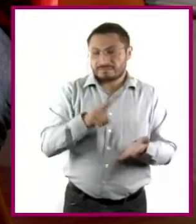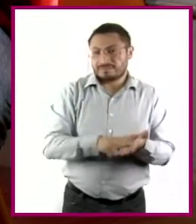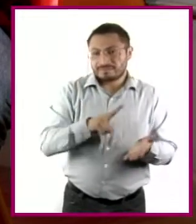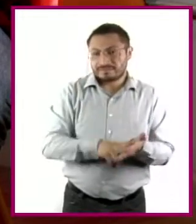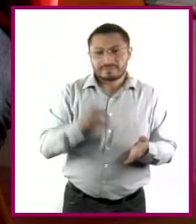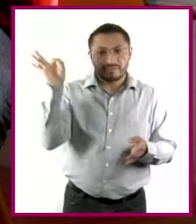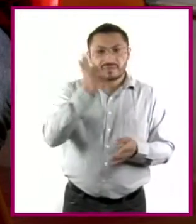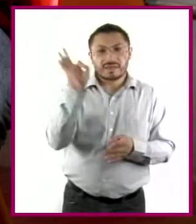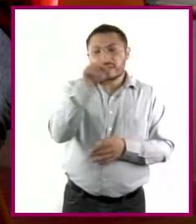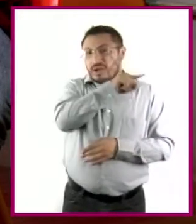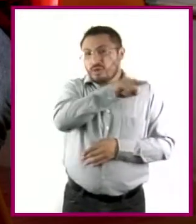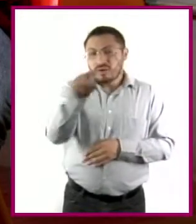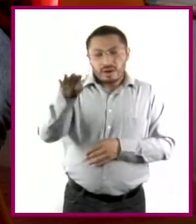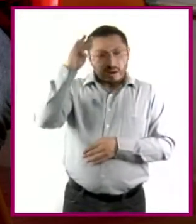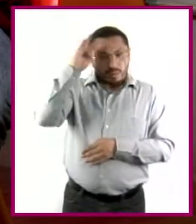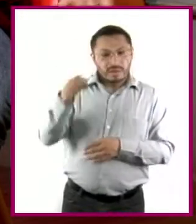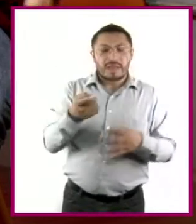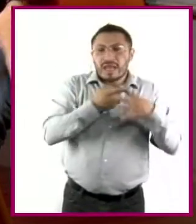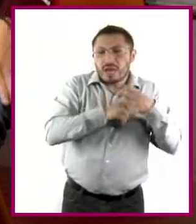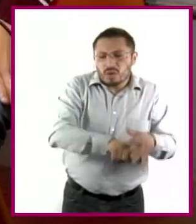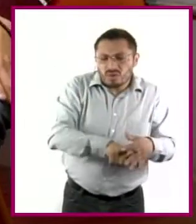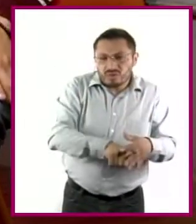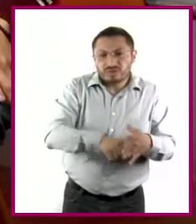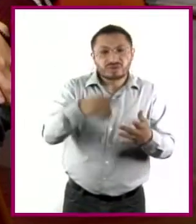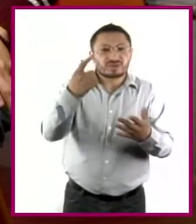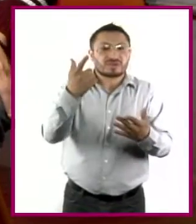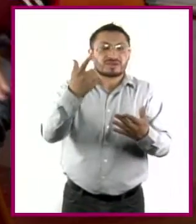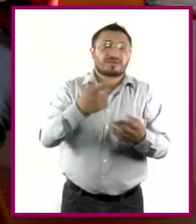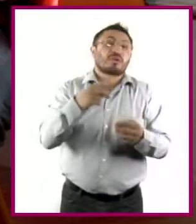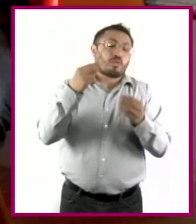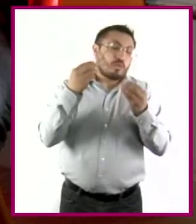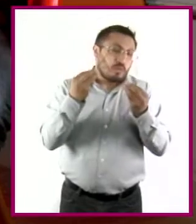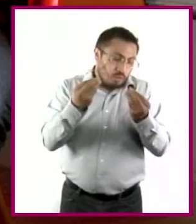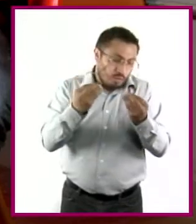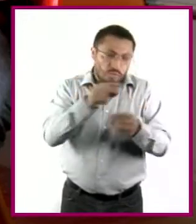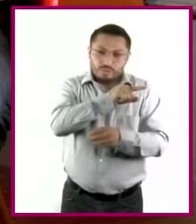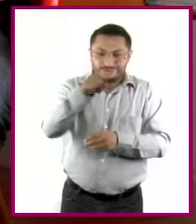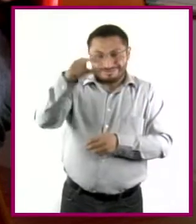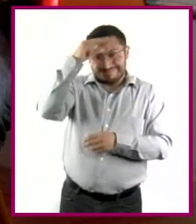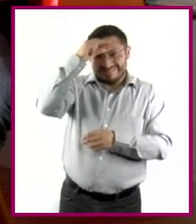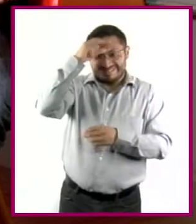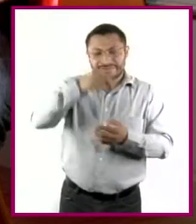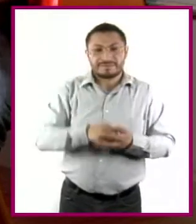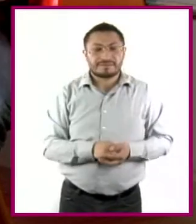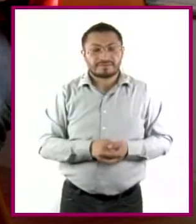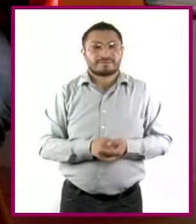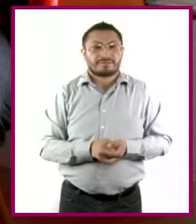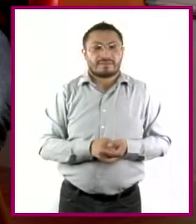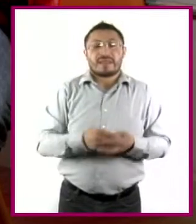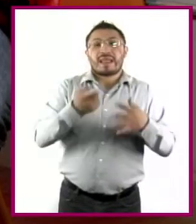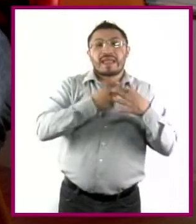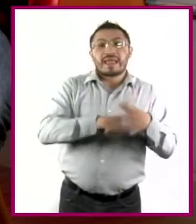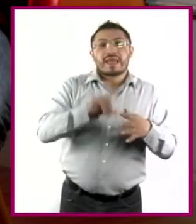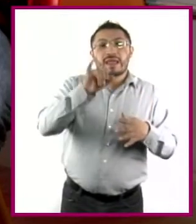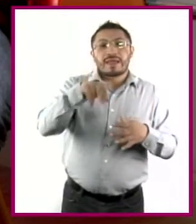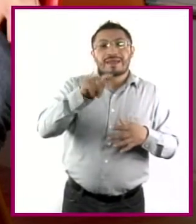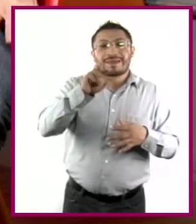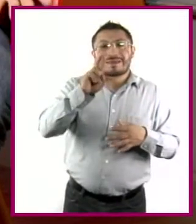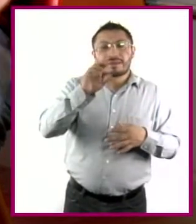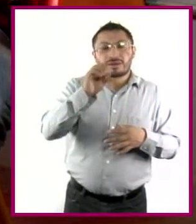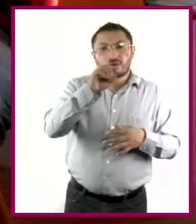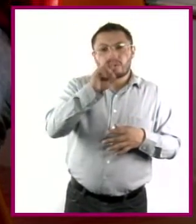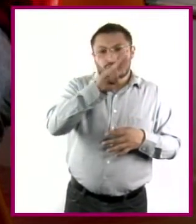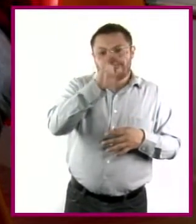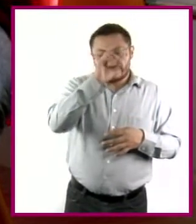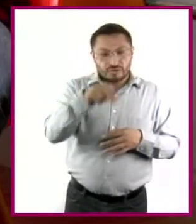ustedes pensó, ¿y la introducción? ¡Qué listas y qué listos! Pues bien, lo que pasa es que la introducción es lo último que se escribe en un